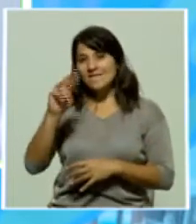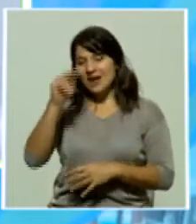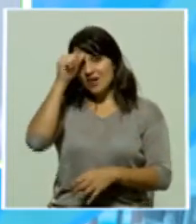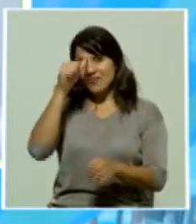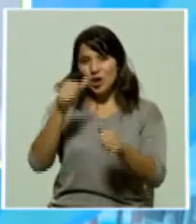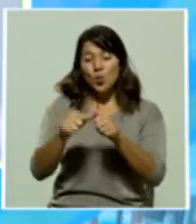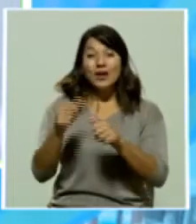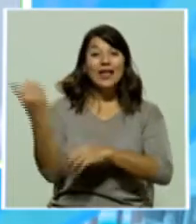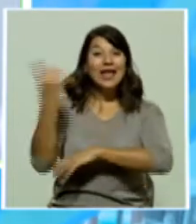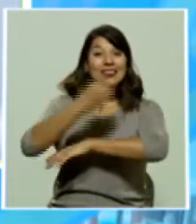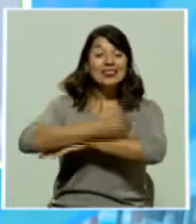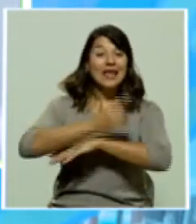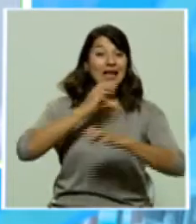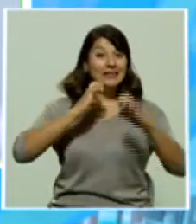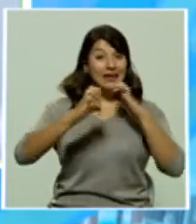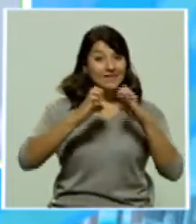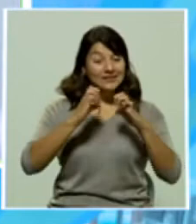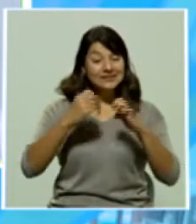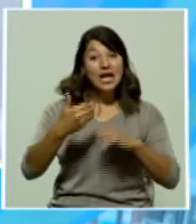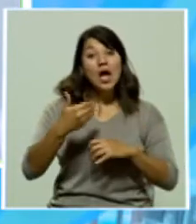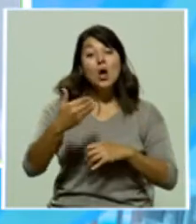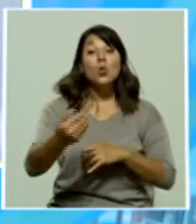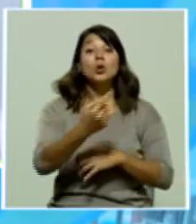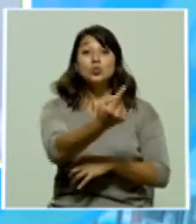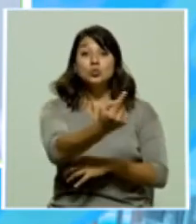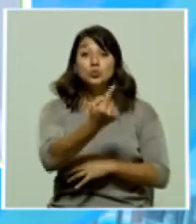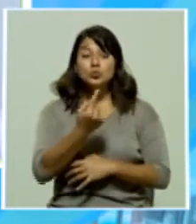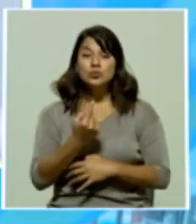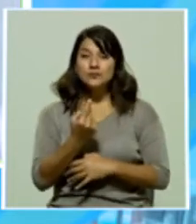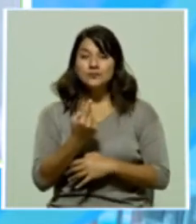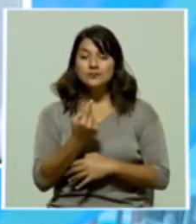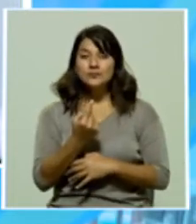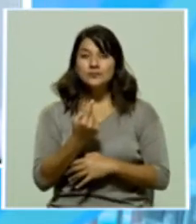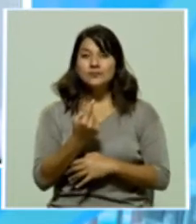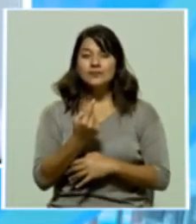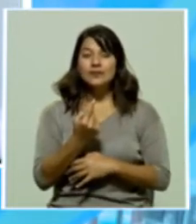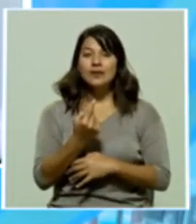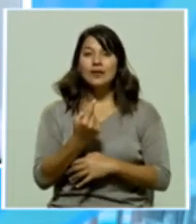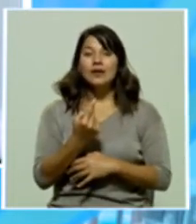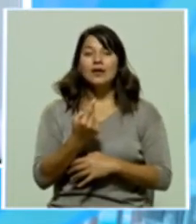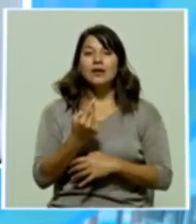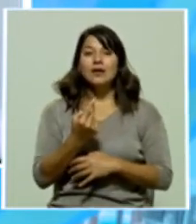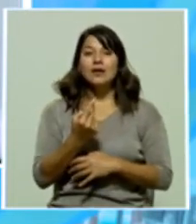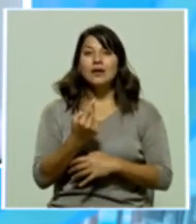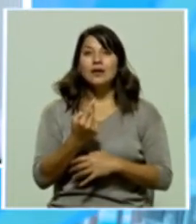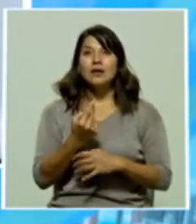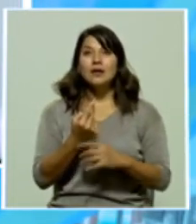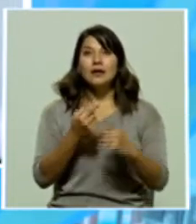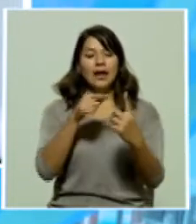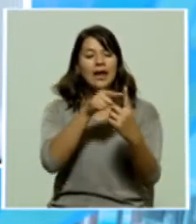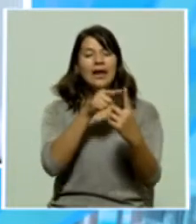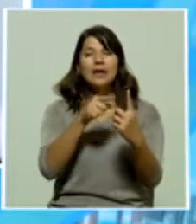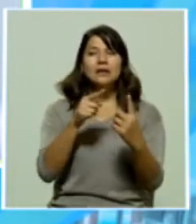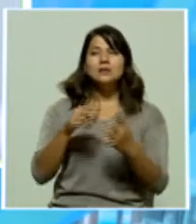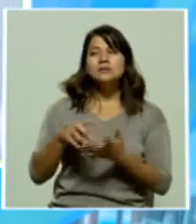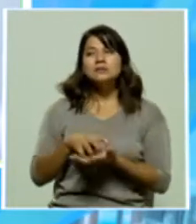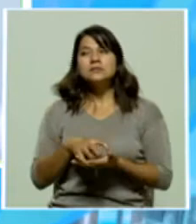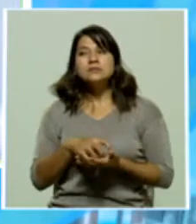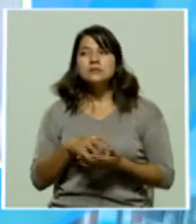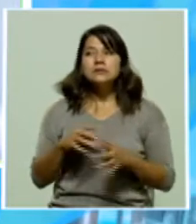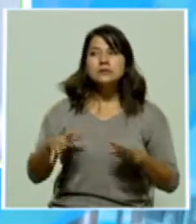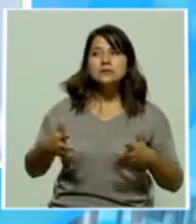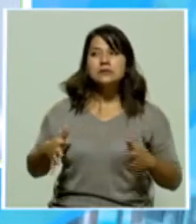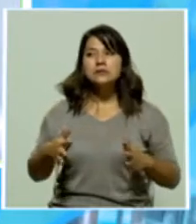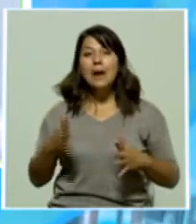de la entrevista, cuando él llega a la locación, duda un poco y empieza a ponerse muy nervioso porque él no